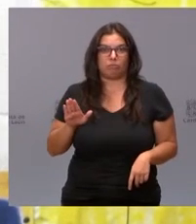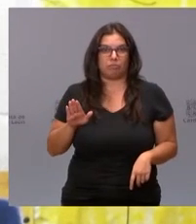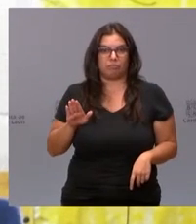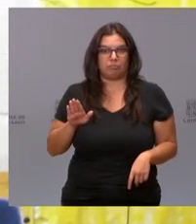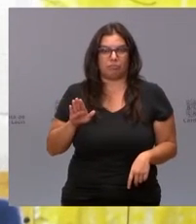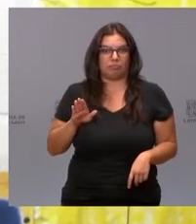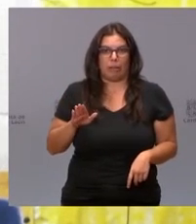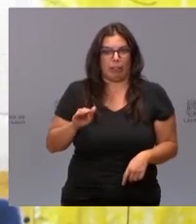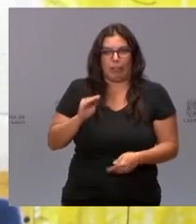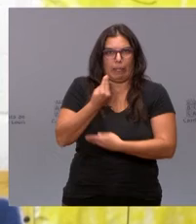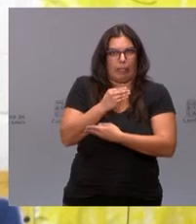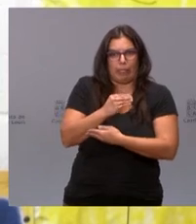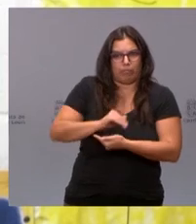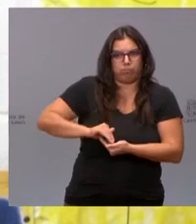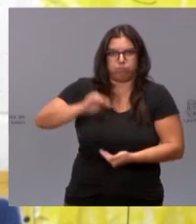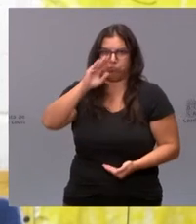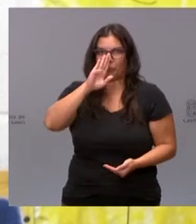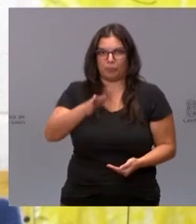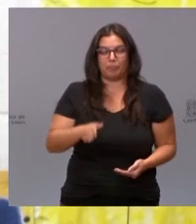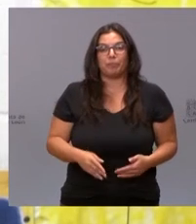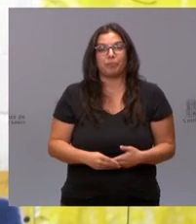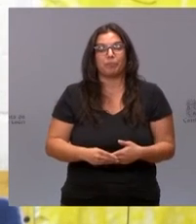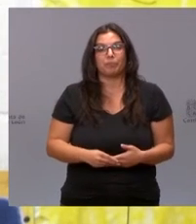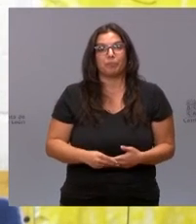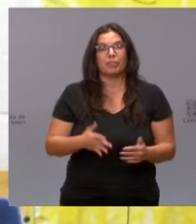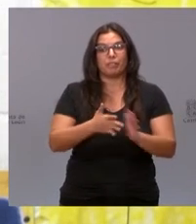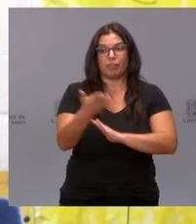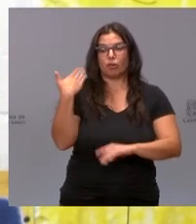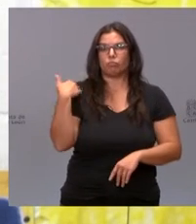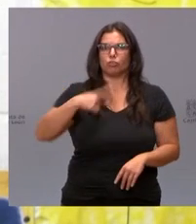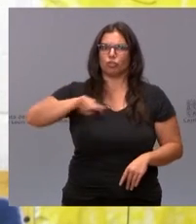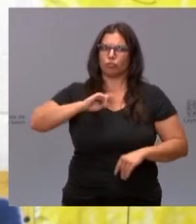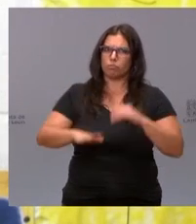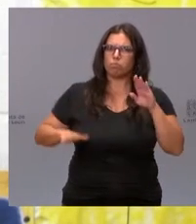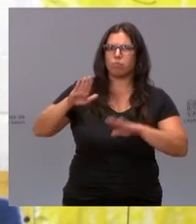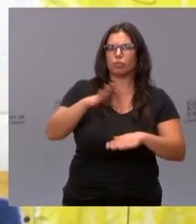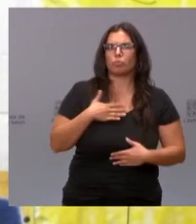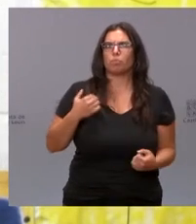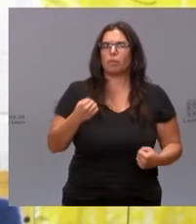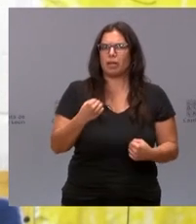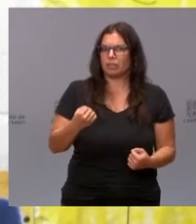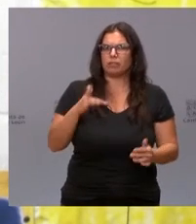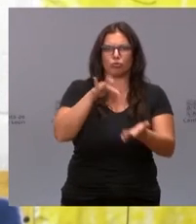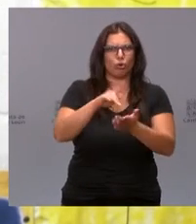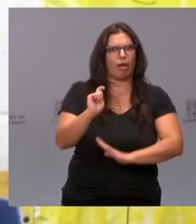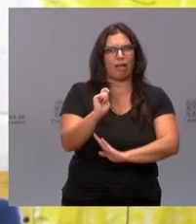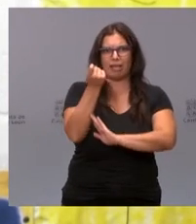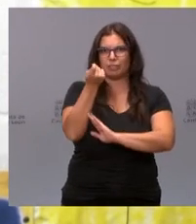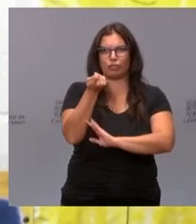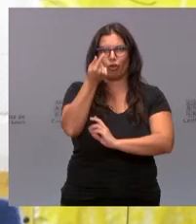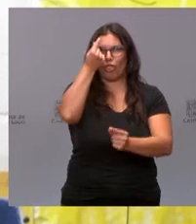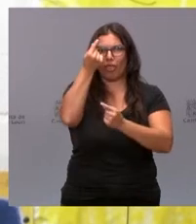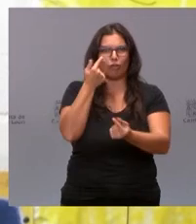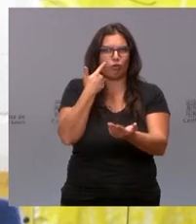más temprana. Yo creo que dimos un paso con valentía. Ha sido un éxito, las cifras